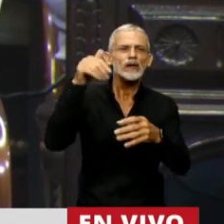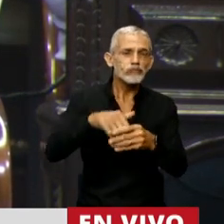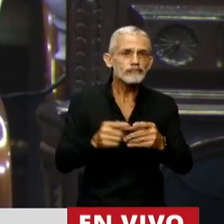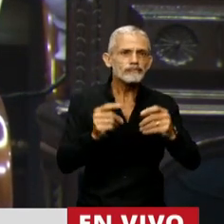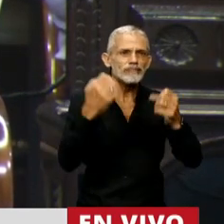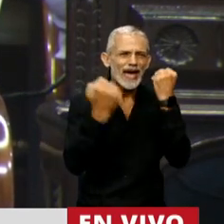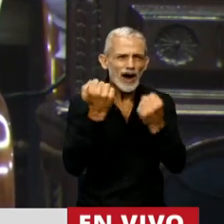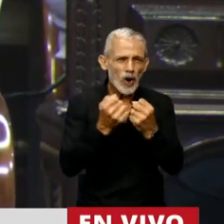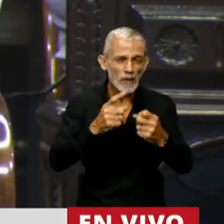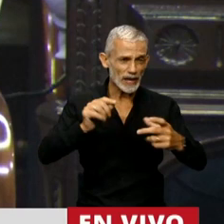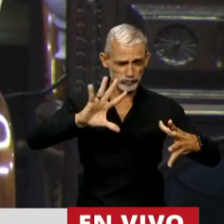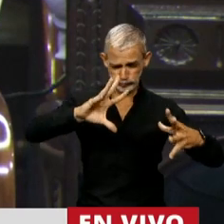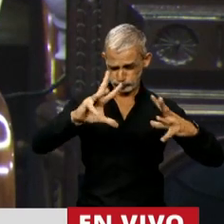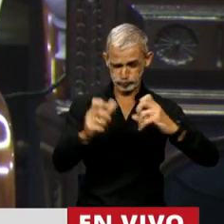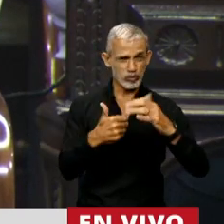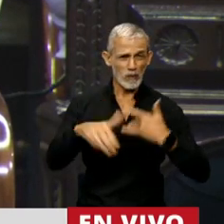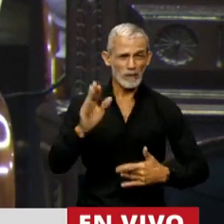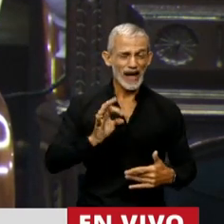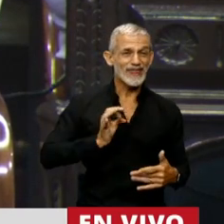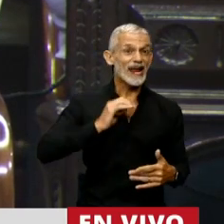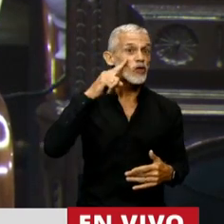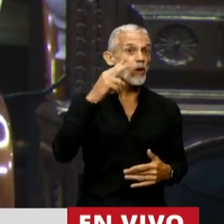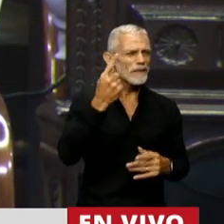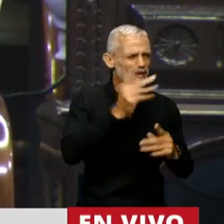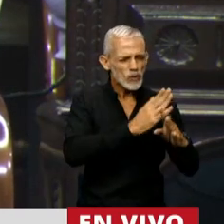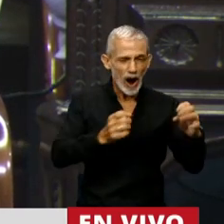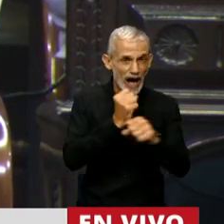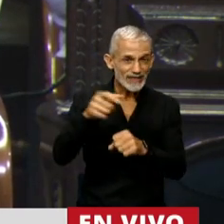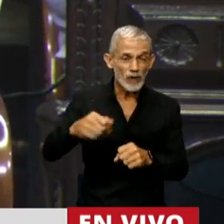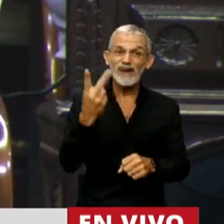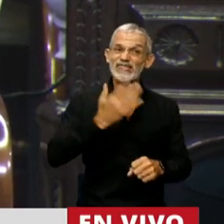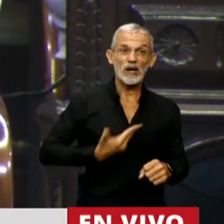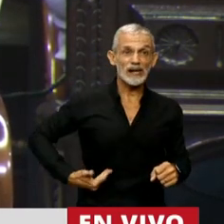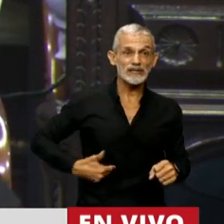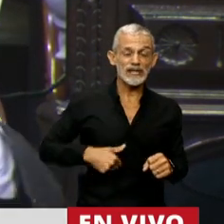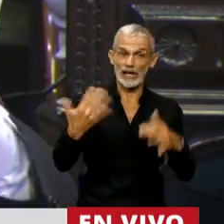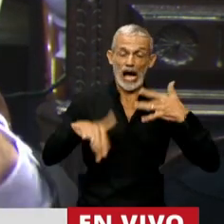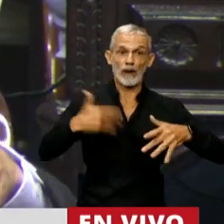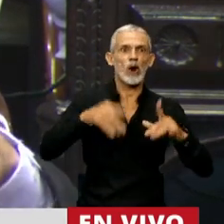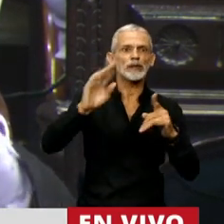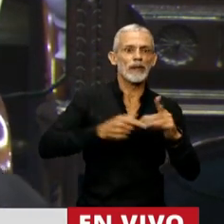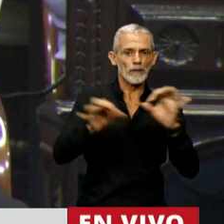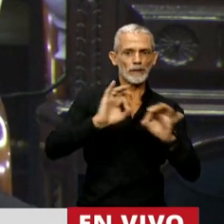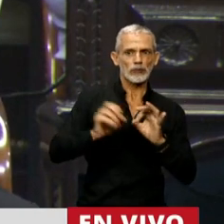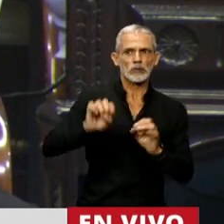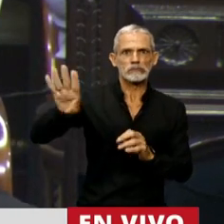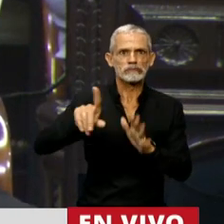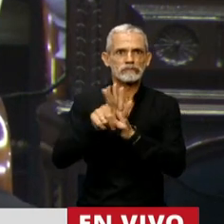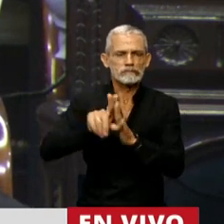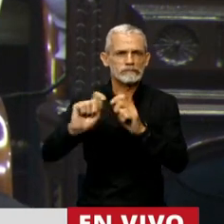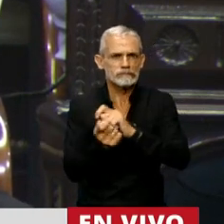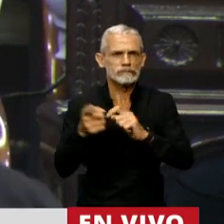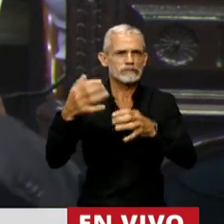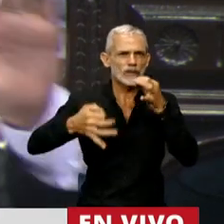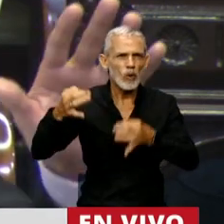la crisis económica más importante de 2001, la vicepresidenta no perdió tiempo y manda un proyecto de reforma judicial